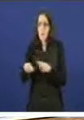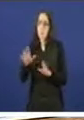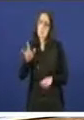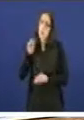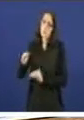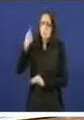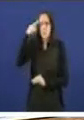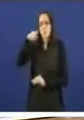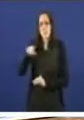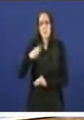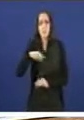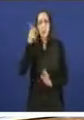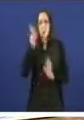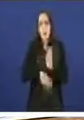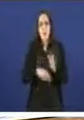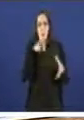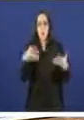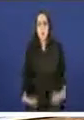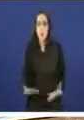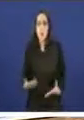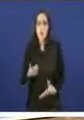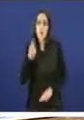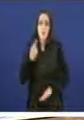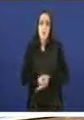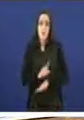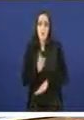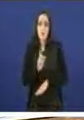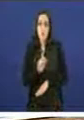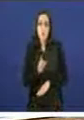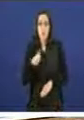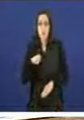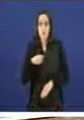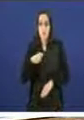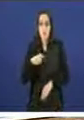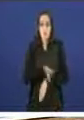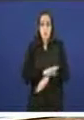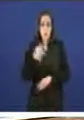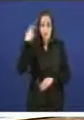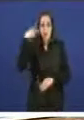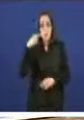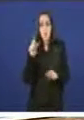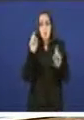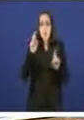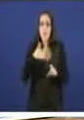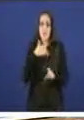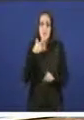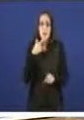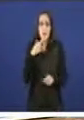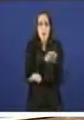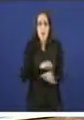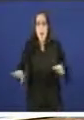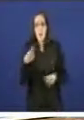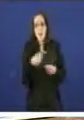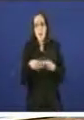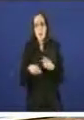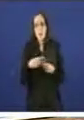que, segundo a normativa vixente, non é obrigada a Consellería de Cultura e Educación organizar nin xestionar as actividades complementarias nin